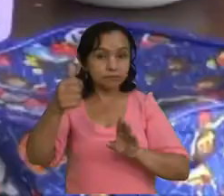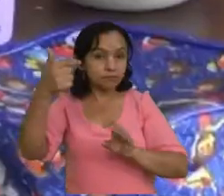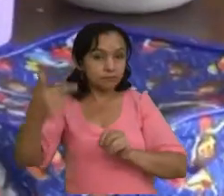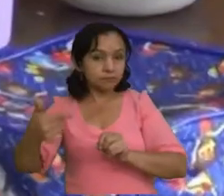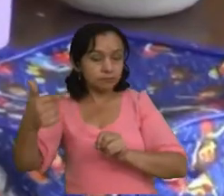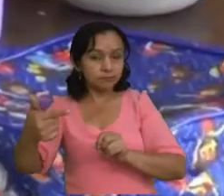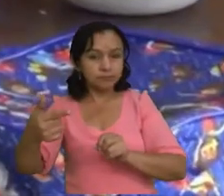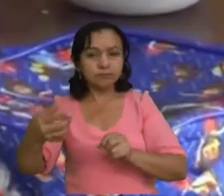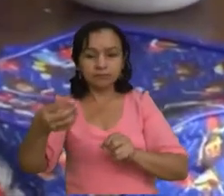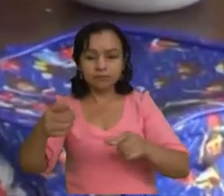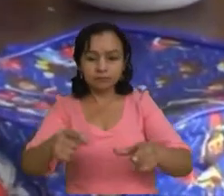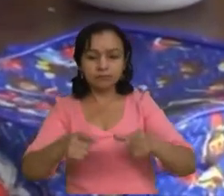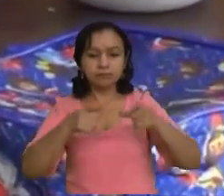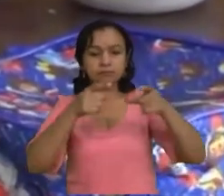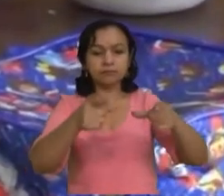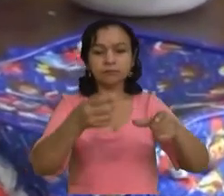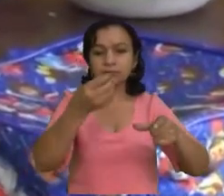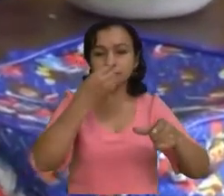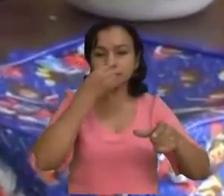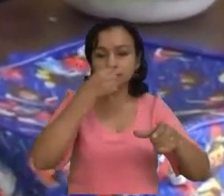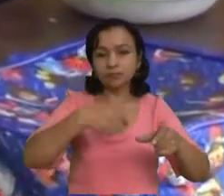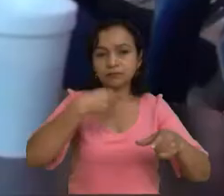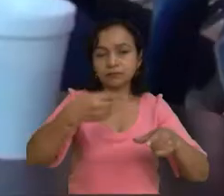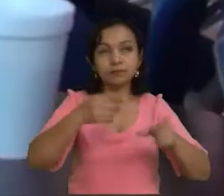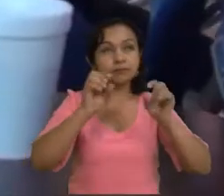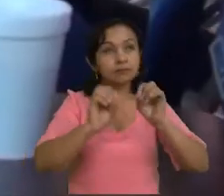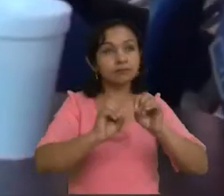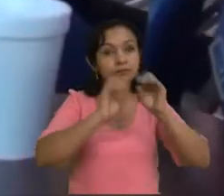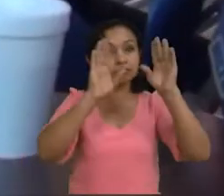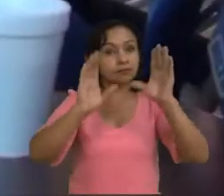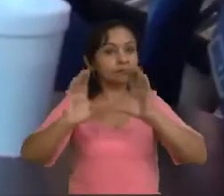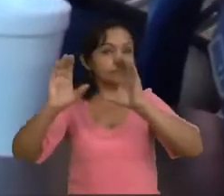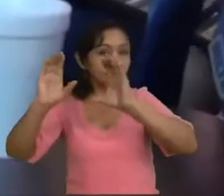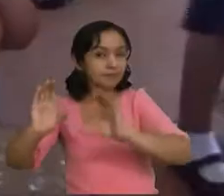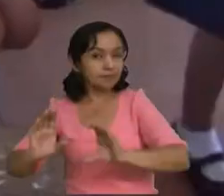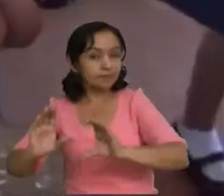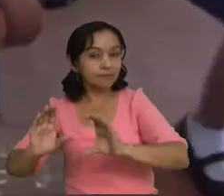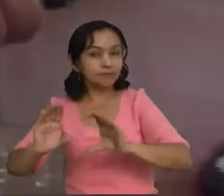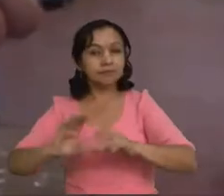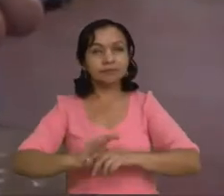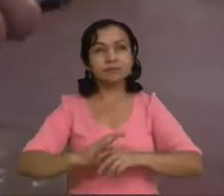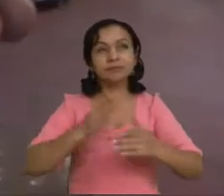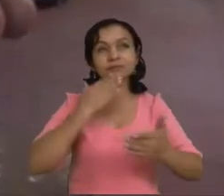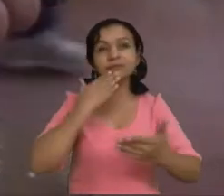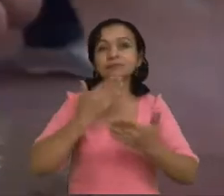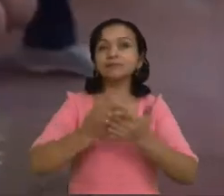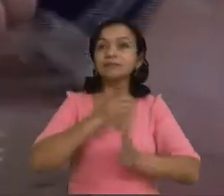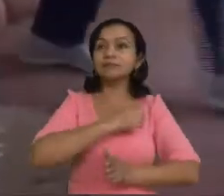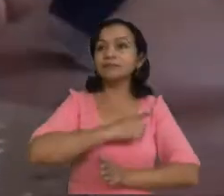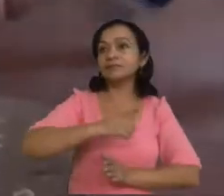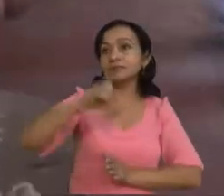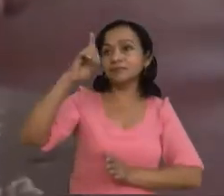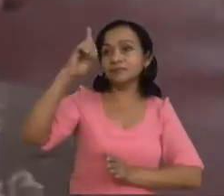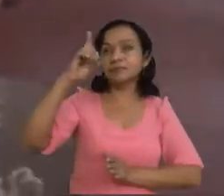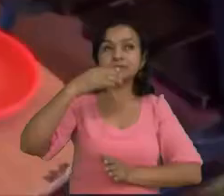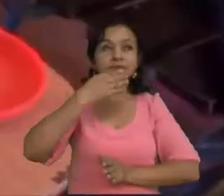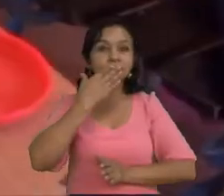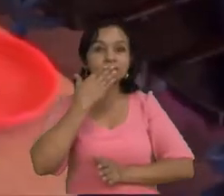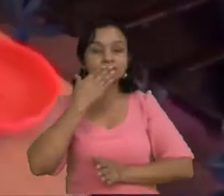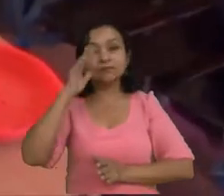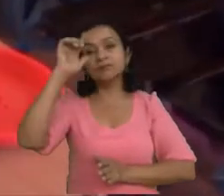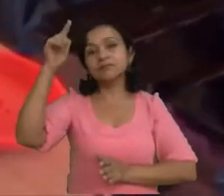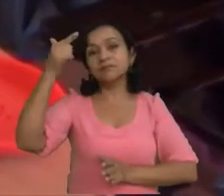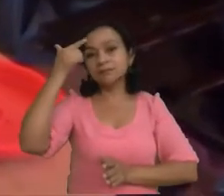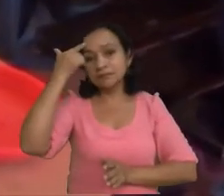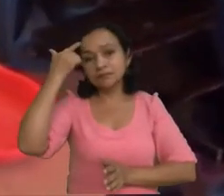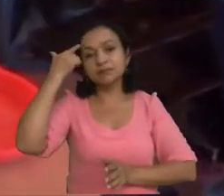están recibiendo su merienda escolar cada día en los turnos matutinos y vespertinos. Gracias a Dios primeramente y a nuestro buen gobierno con